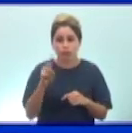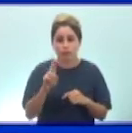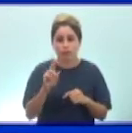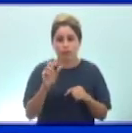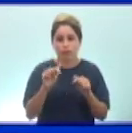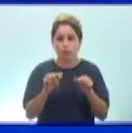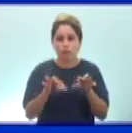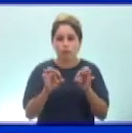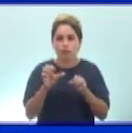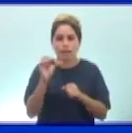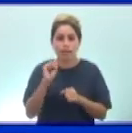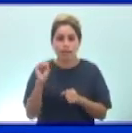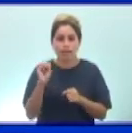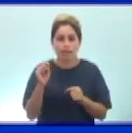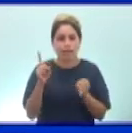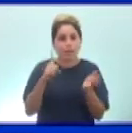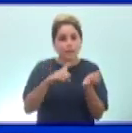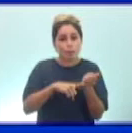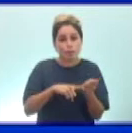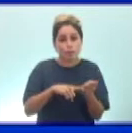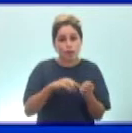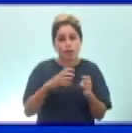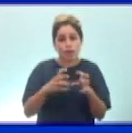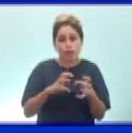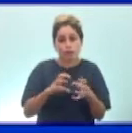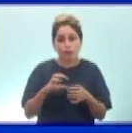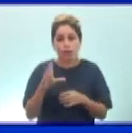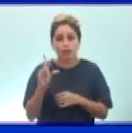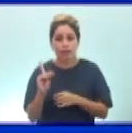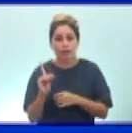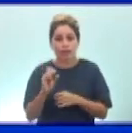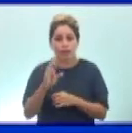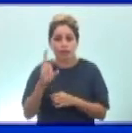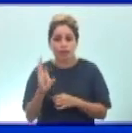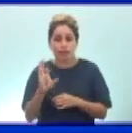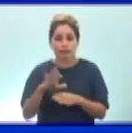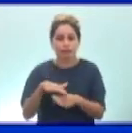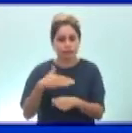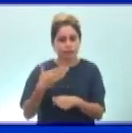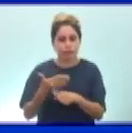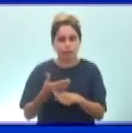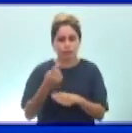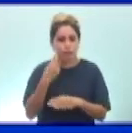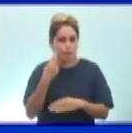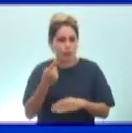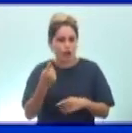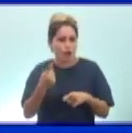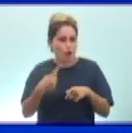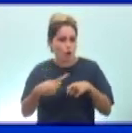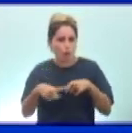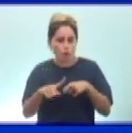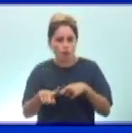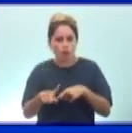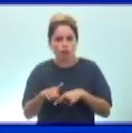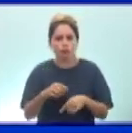tipo S y del tipo P, pues los orbitales del tipo D y F, que lo veremos más adelante, se estudiarán en niveles superiores.